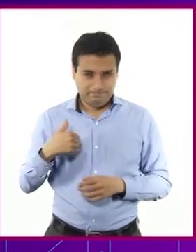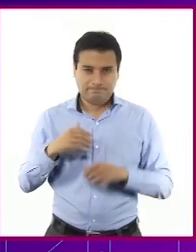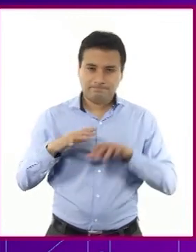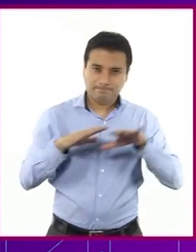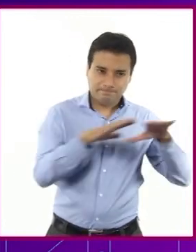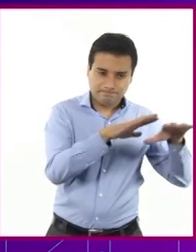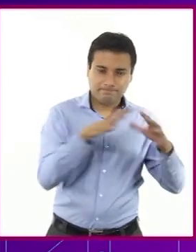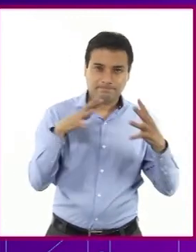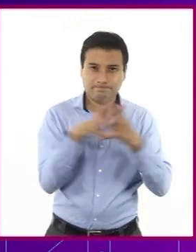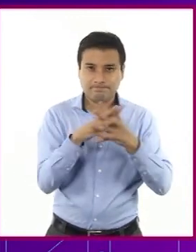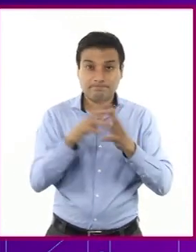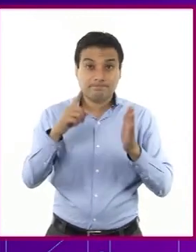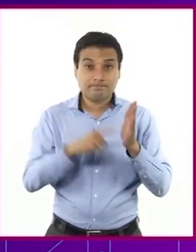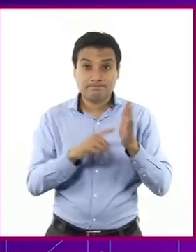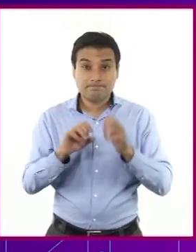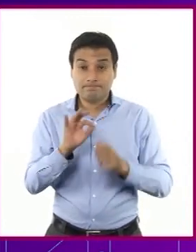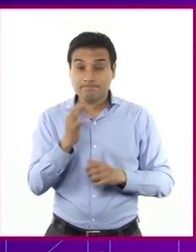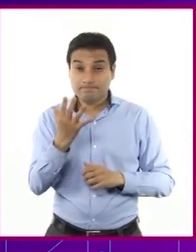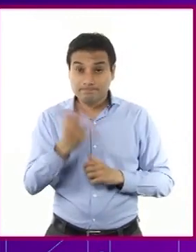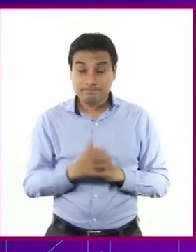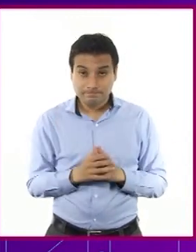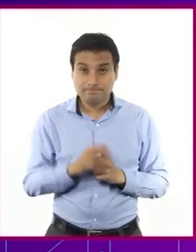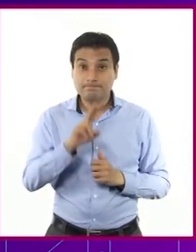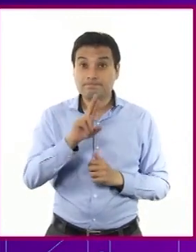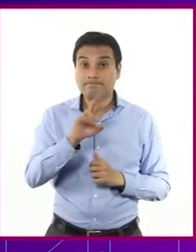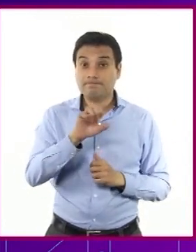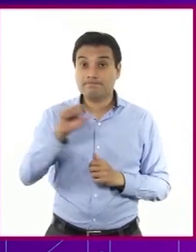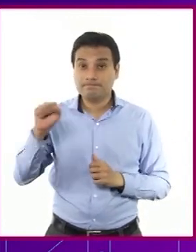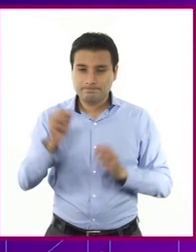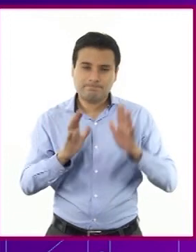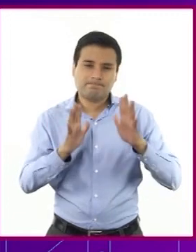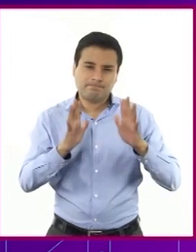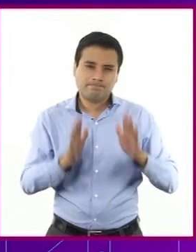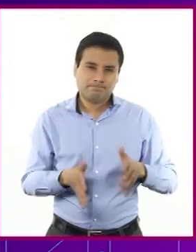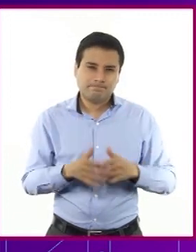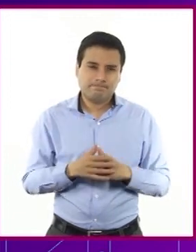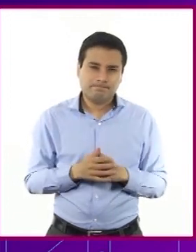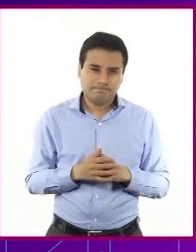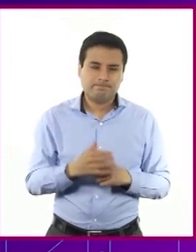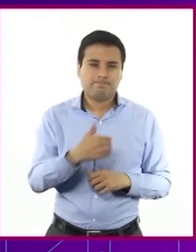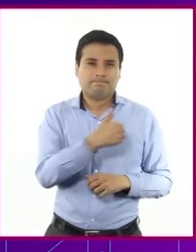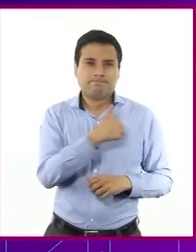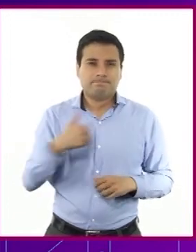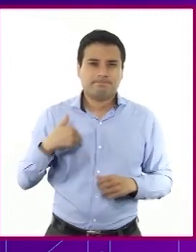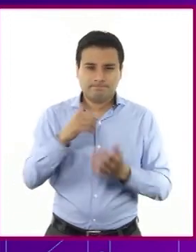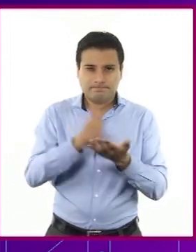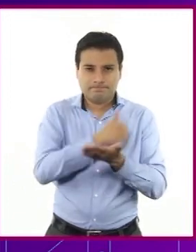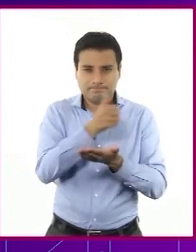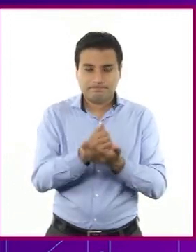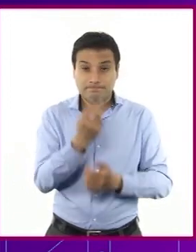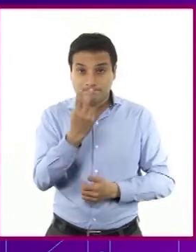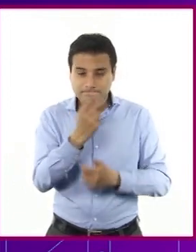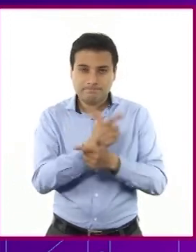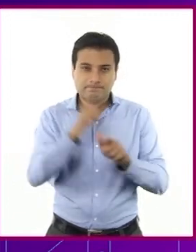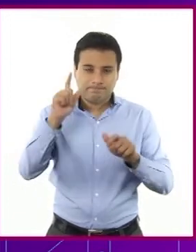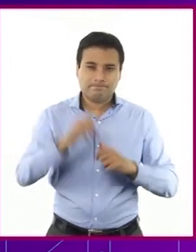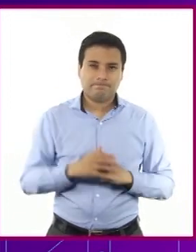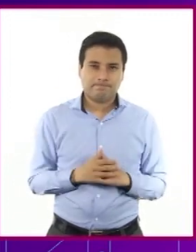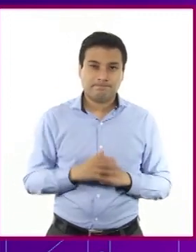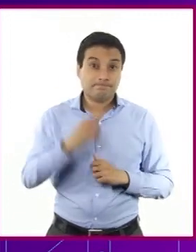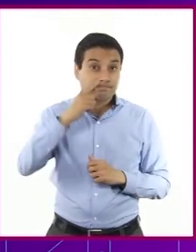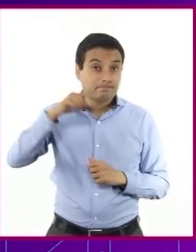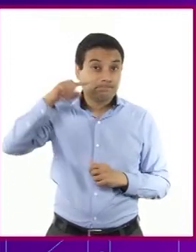de 1945, los soviéticos ya habían liberado Varsovia y Cracovia en Polonia y Budapest en